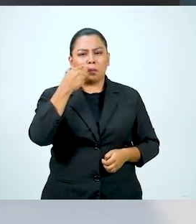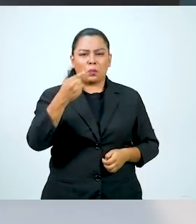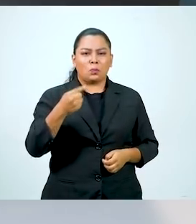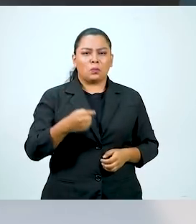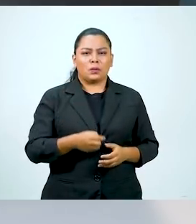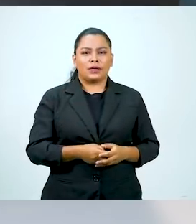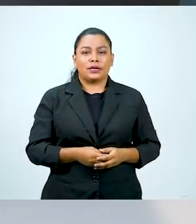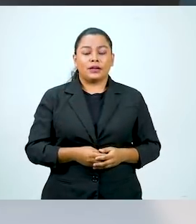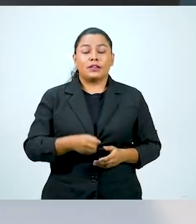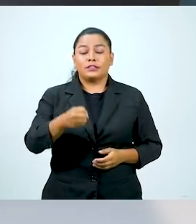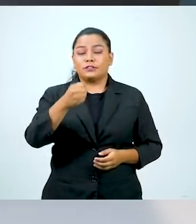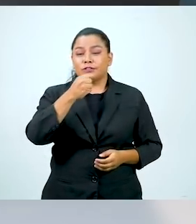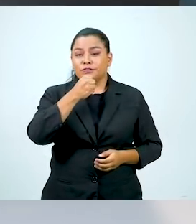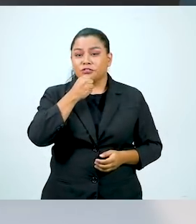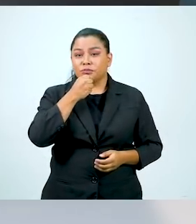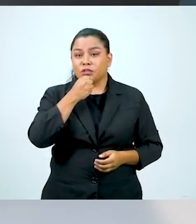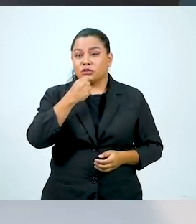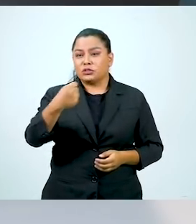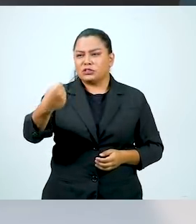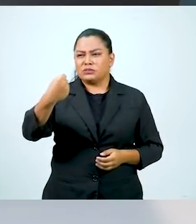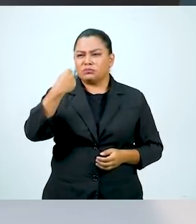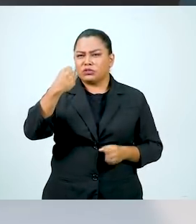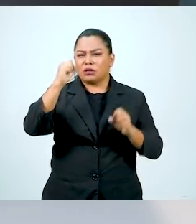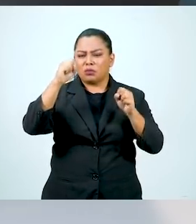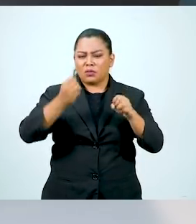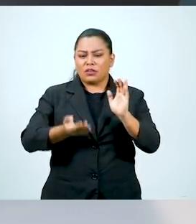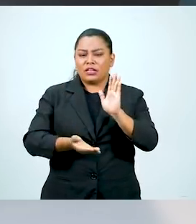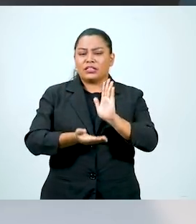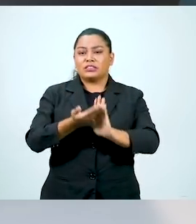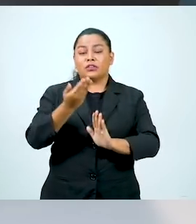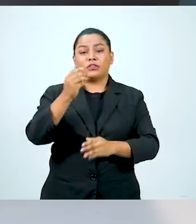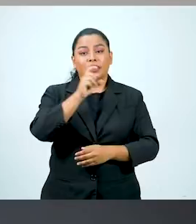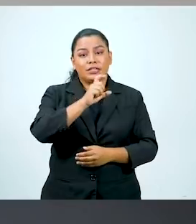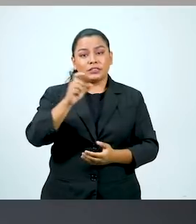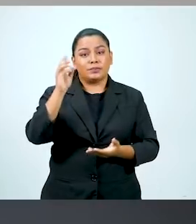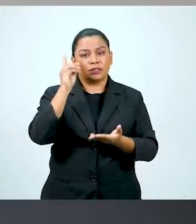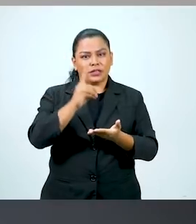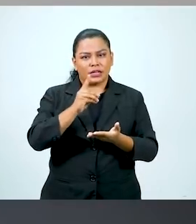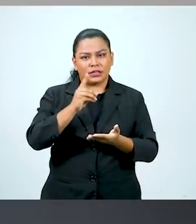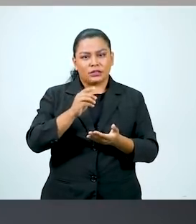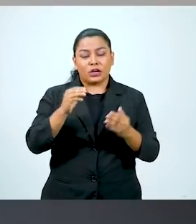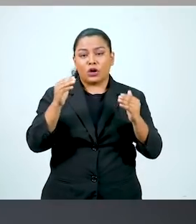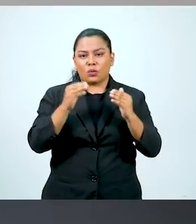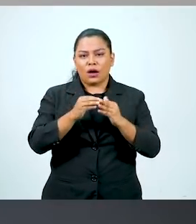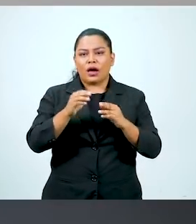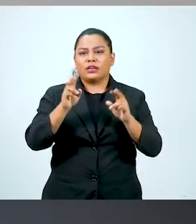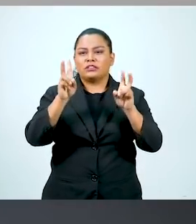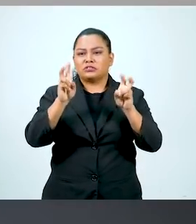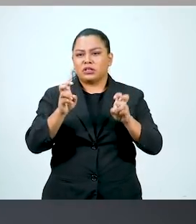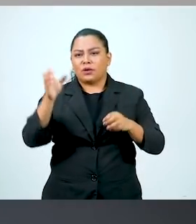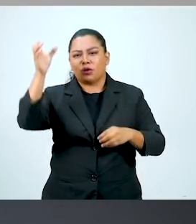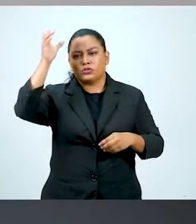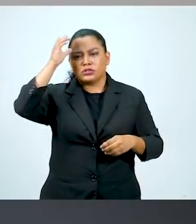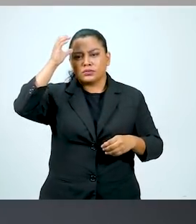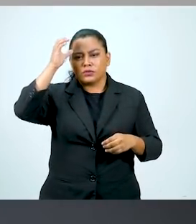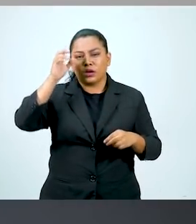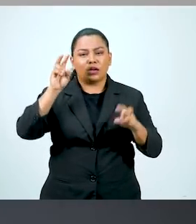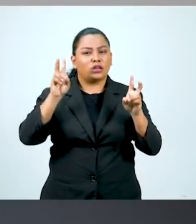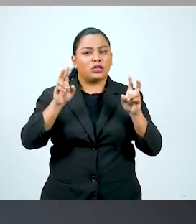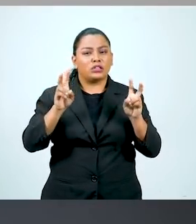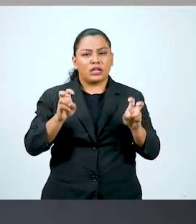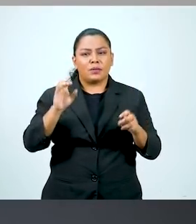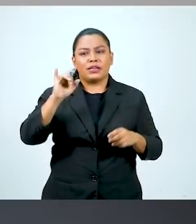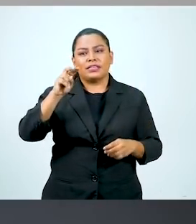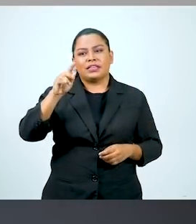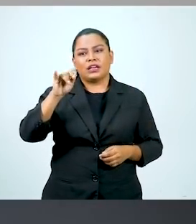observar que encontramos información esencial para el desarrollo de la semana didáctica. como lo son los contenidos conceptuales y los